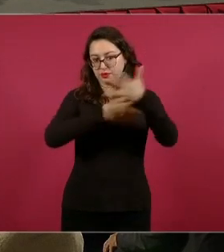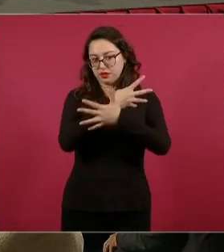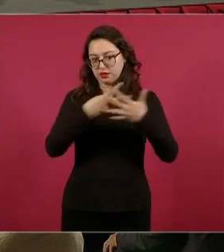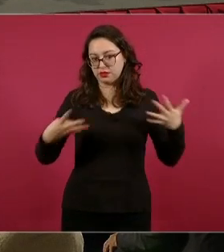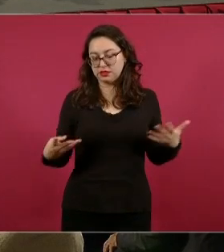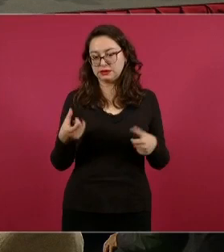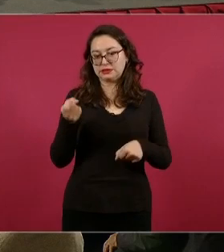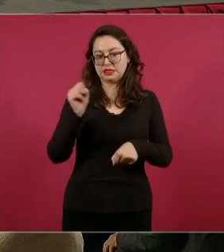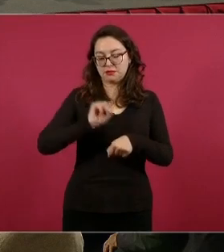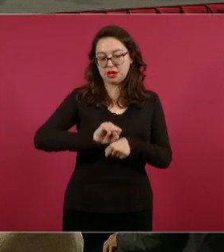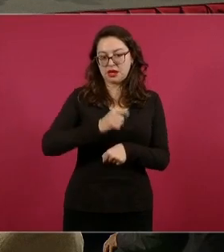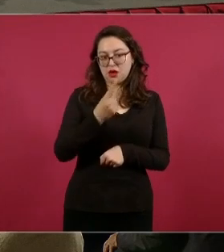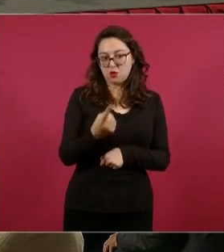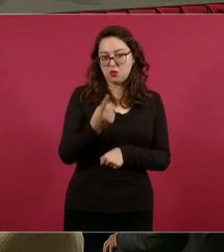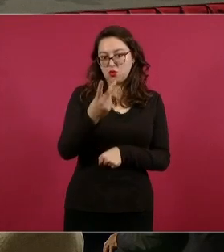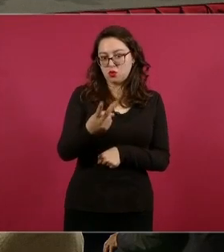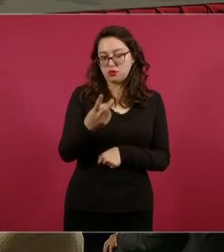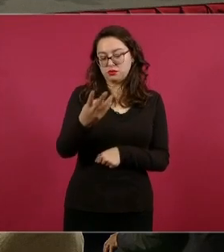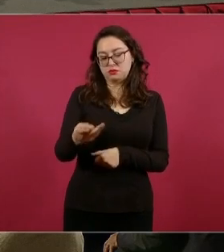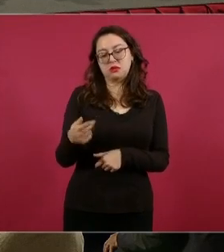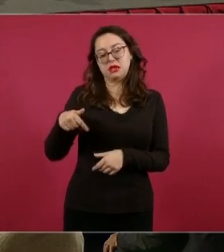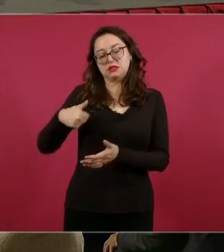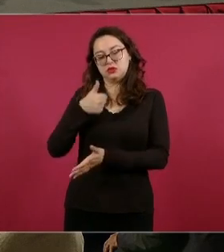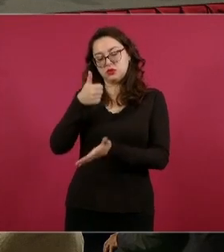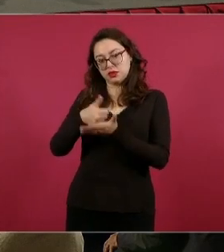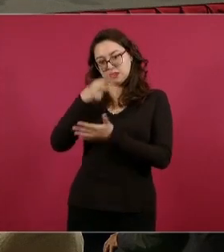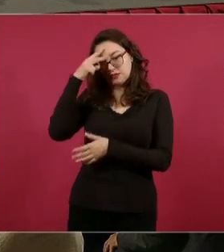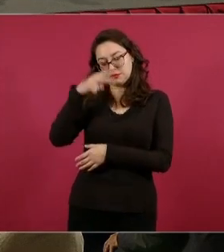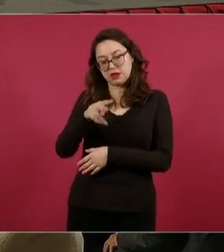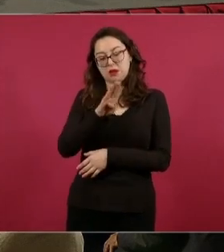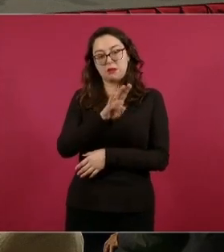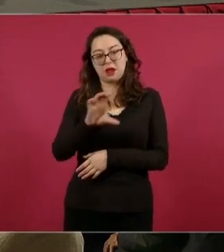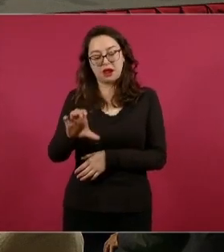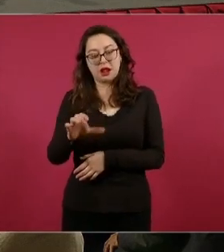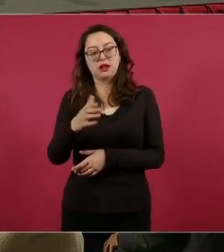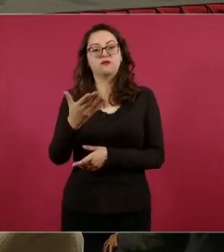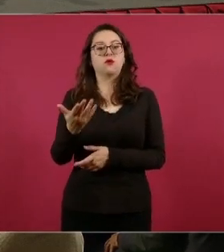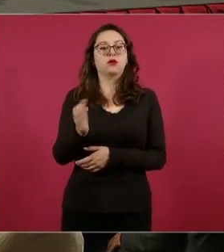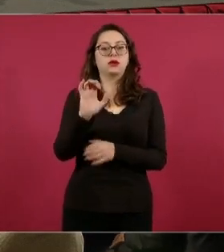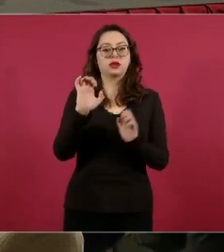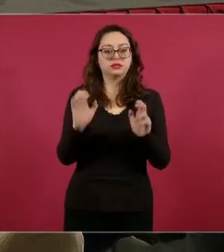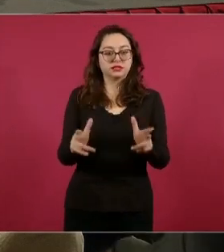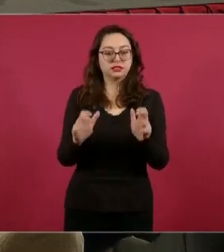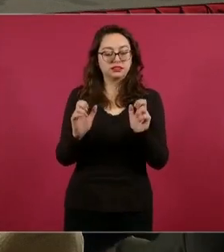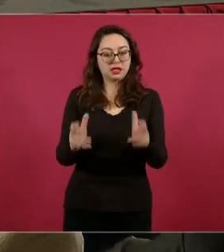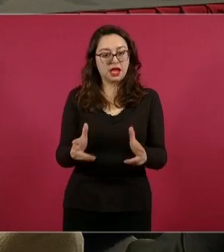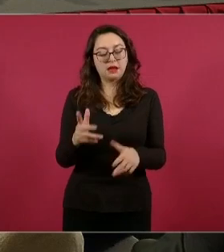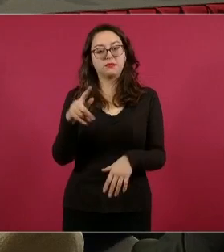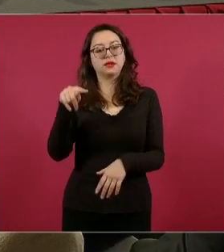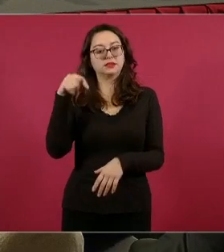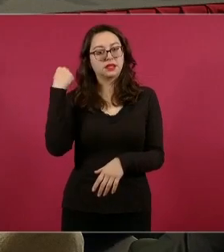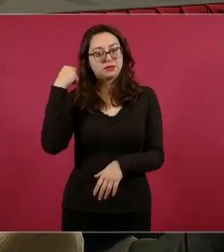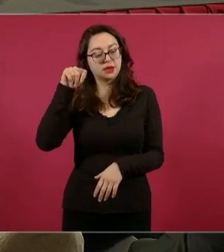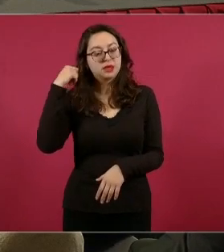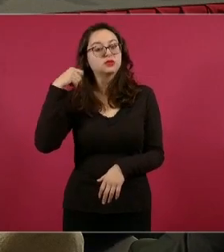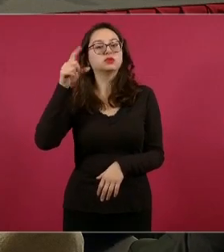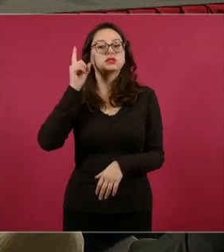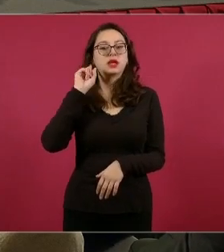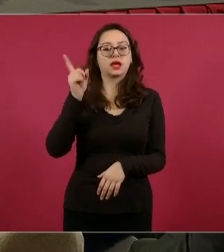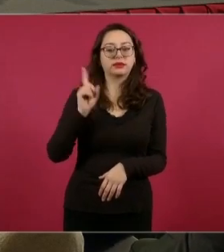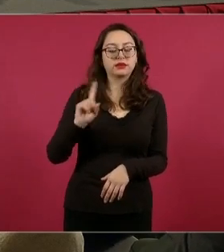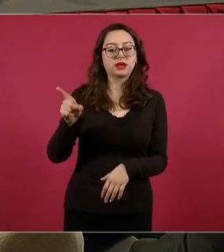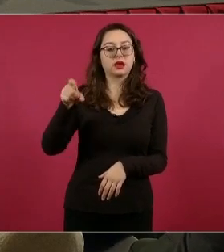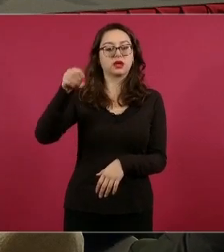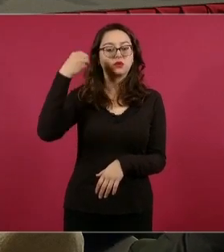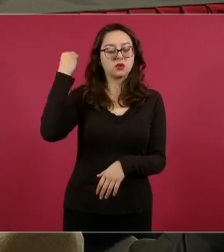Ciudad de México y vamos a seguir en Baja California, en Chiapas, Sinaloa, Sonora, Tabasco, en Zacatecas, en Oaxaca y